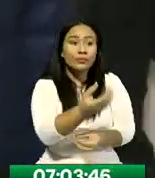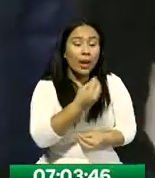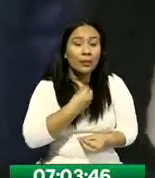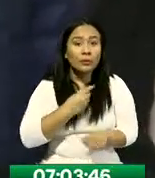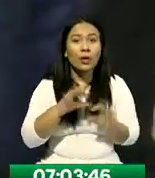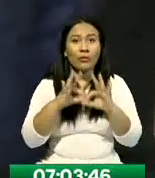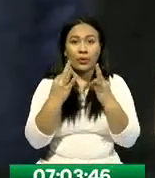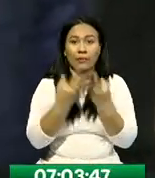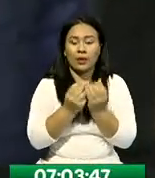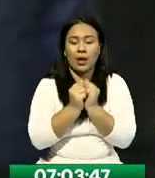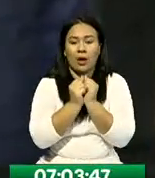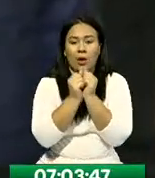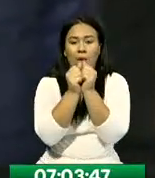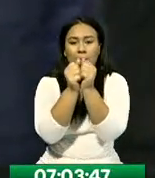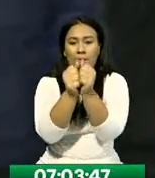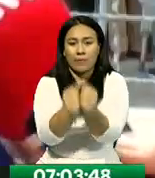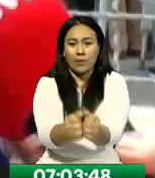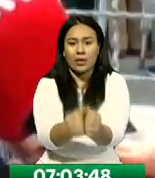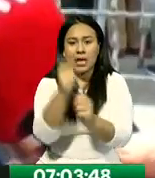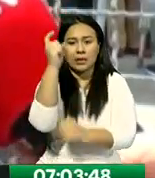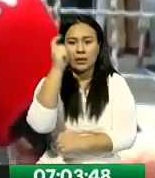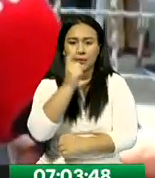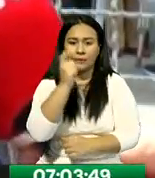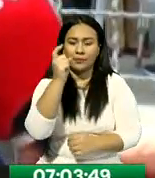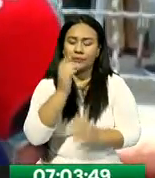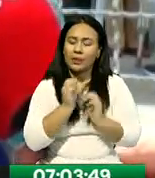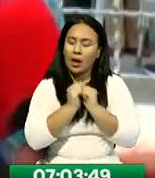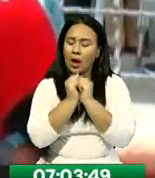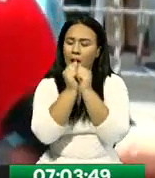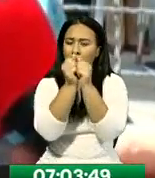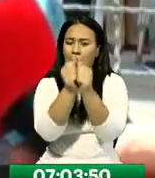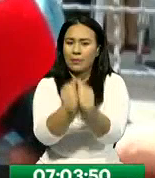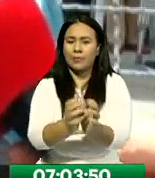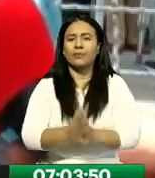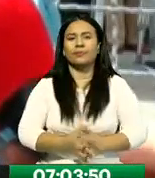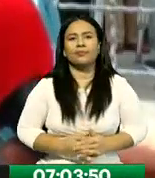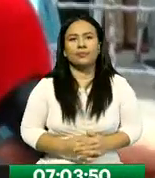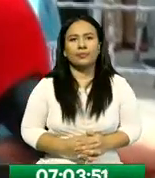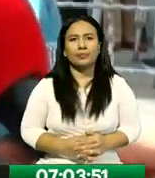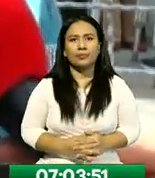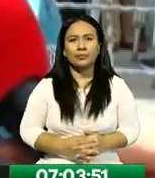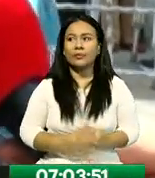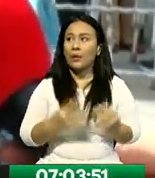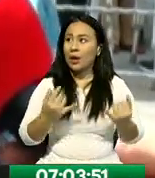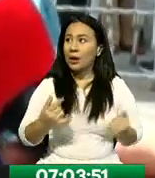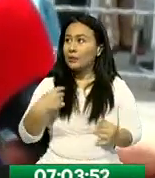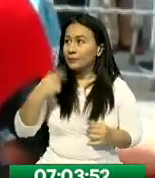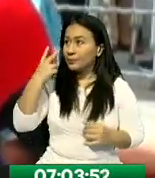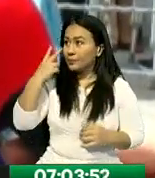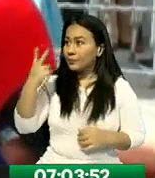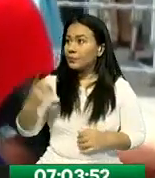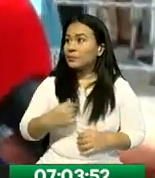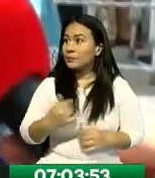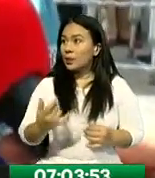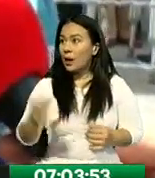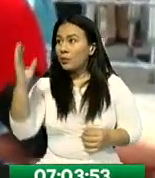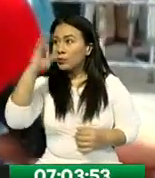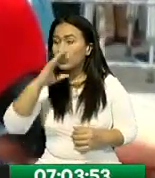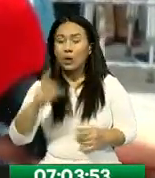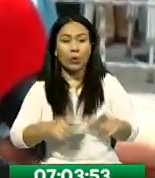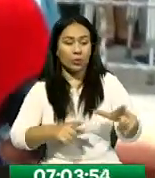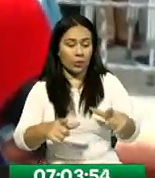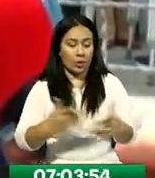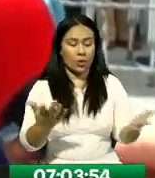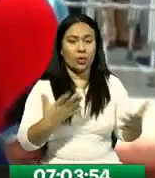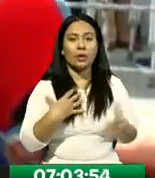familiares brindando el acompañamiento necesario. Asume todo el proceso y se va a encargar una funeraria y posteriormente se